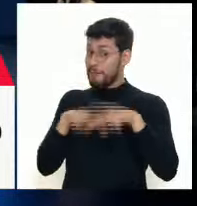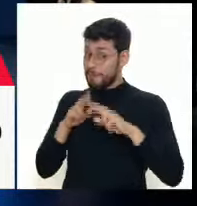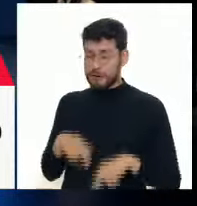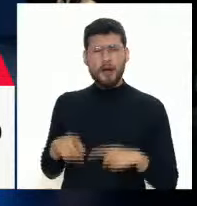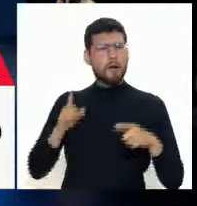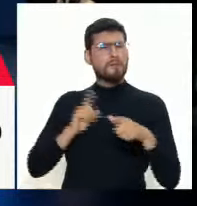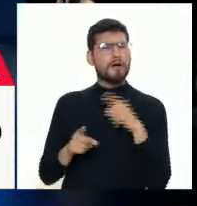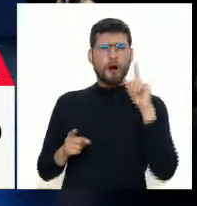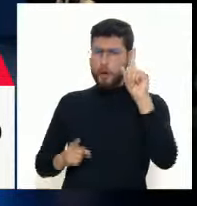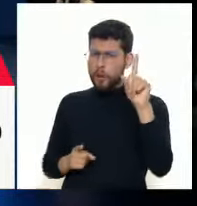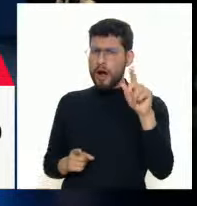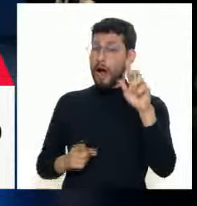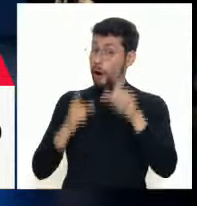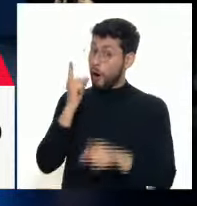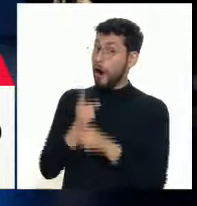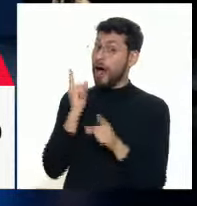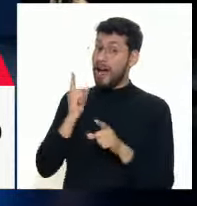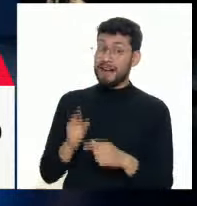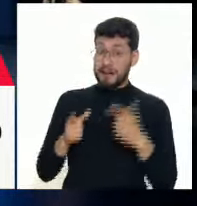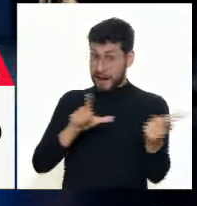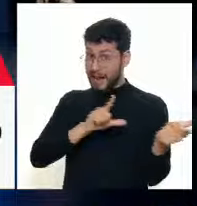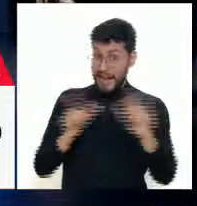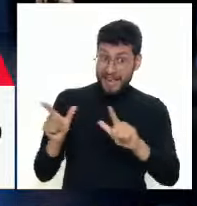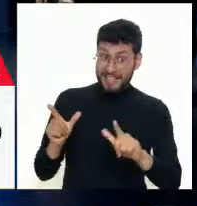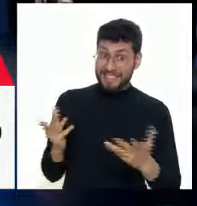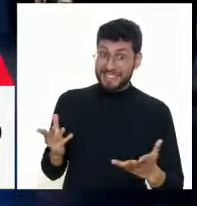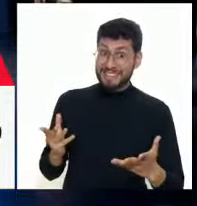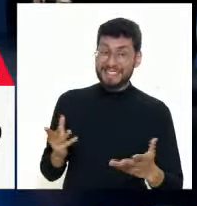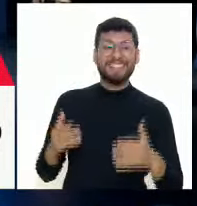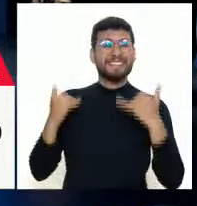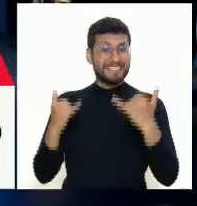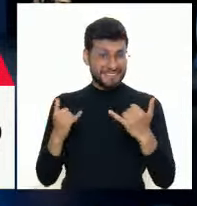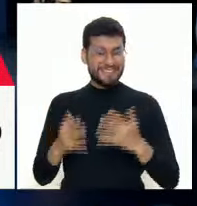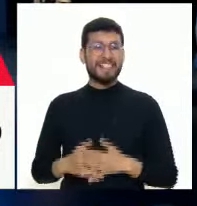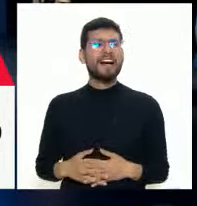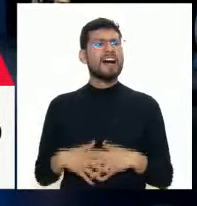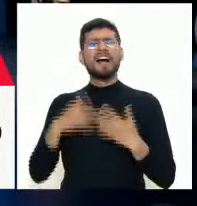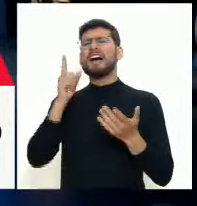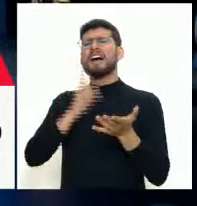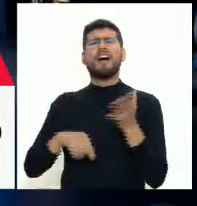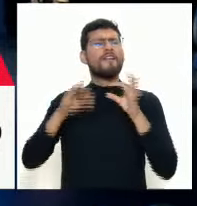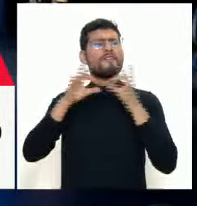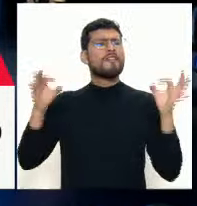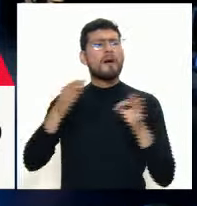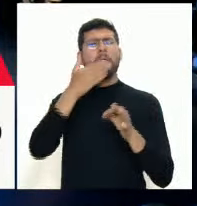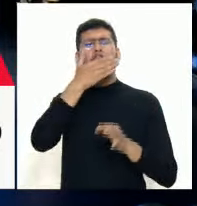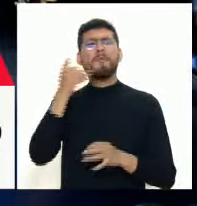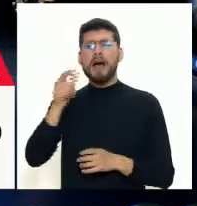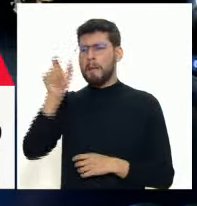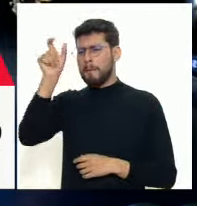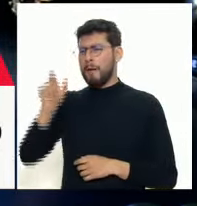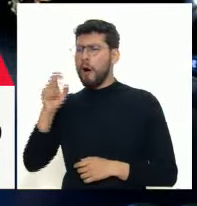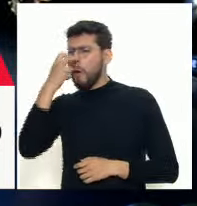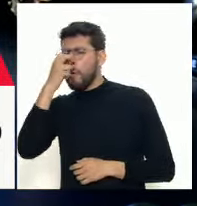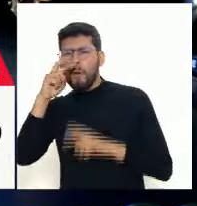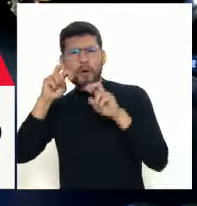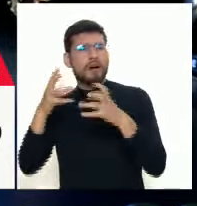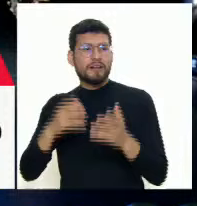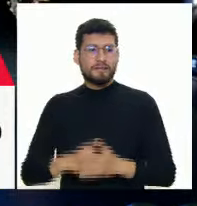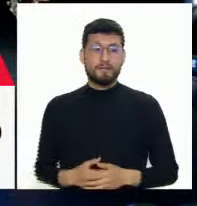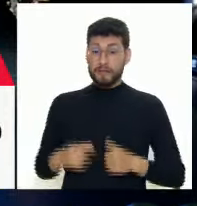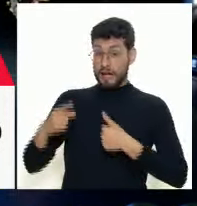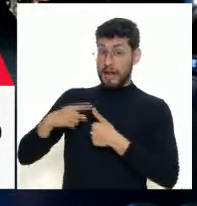pero solamente una es la correcta. ¿Están listos? Aquí va. ¿Qué frase describe mejor a una persona curiosa?